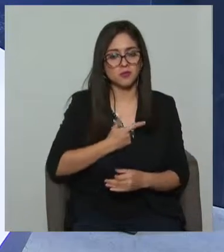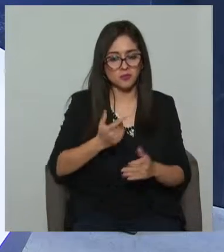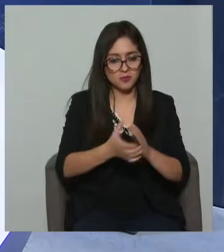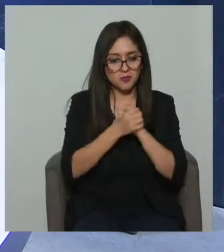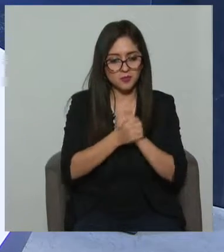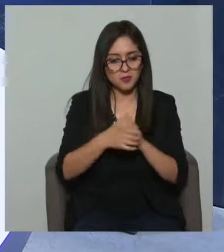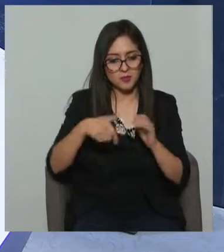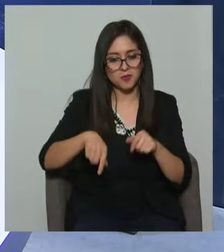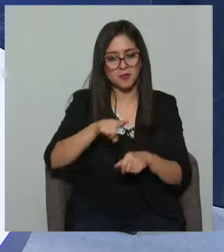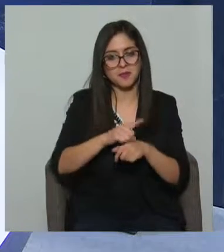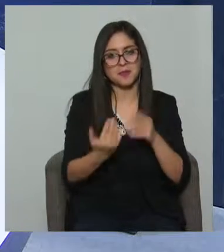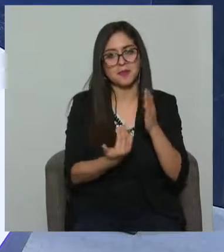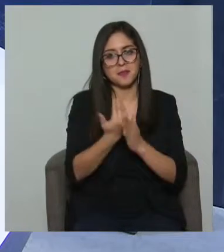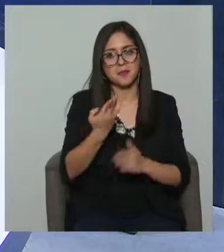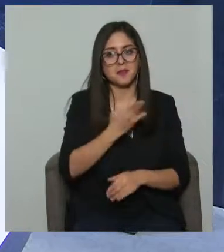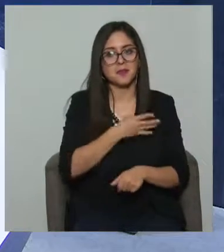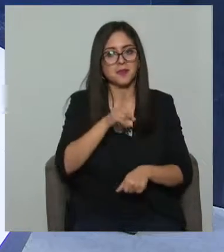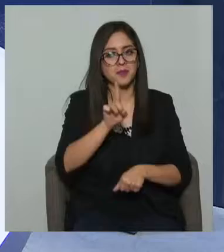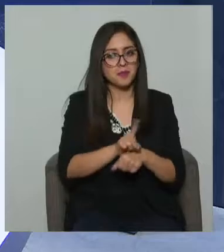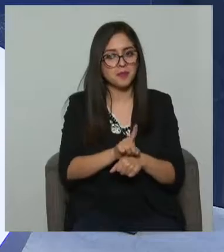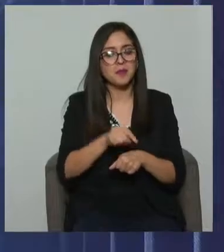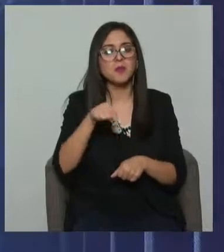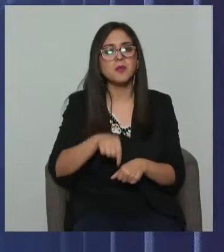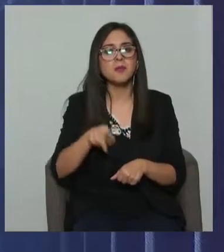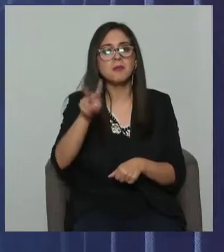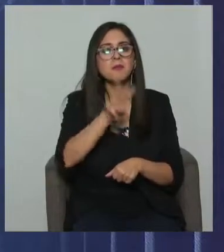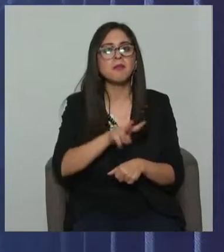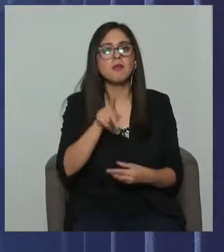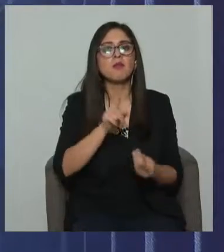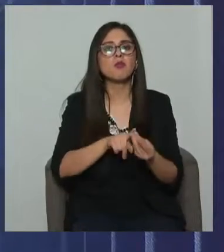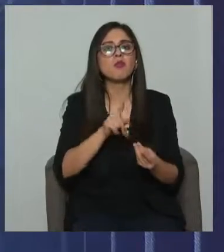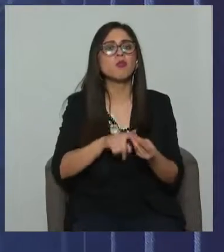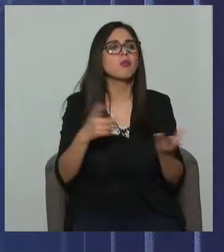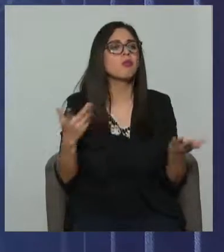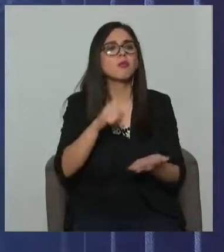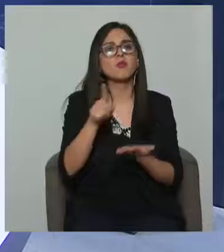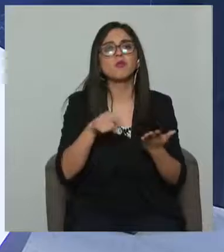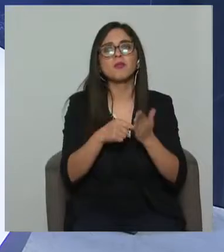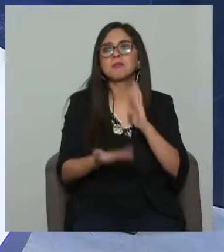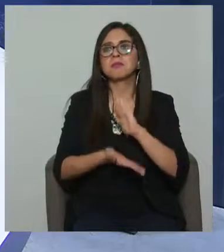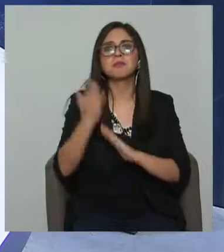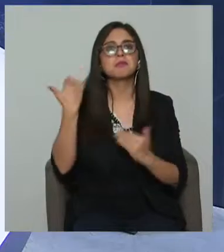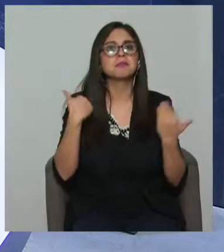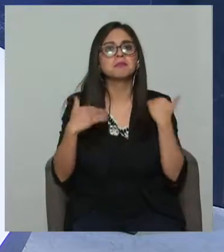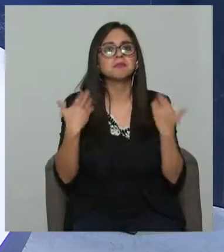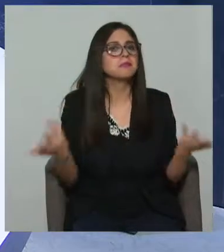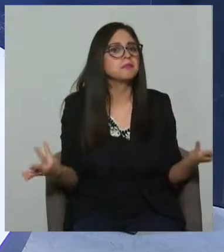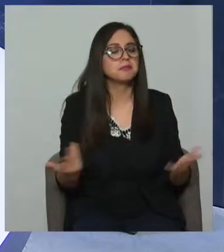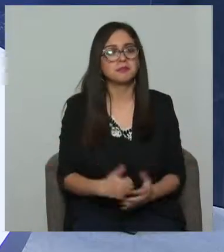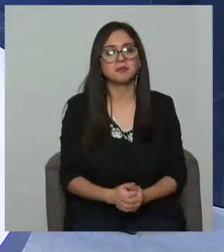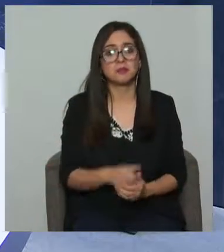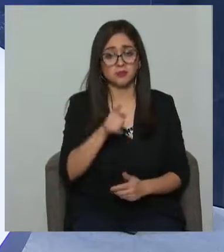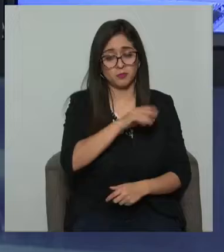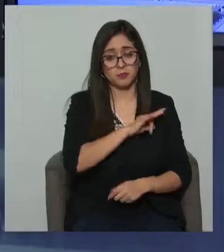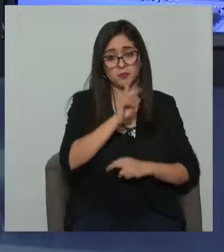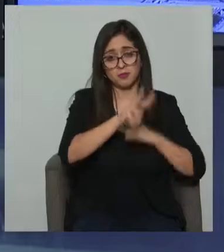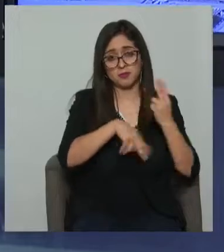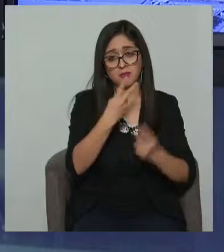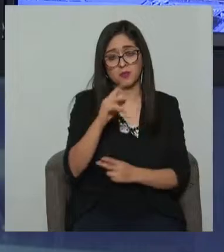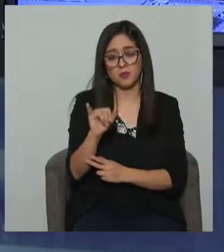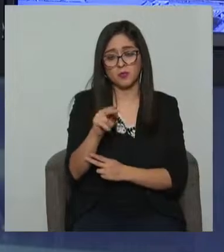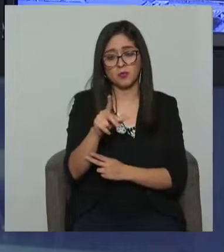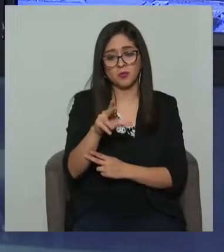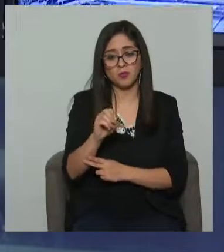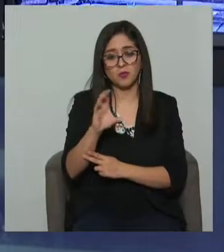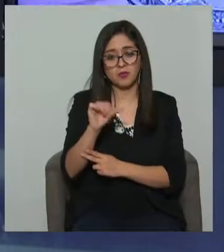gusto. ¿Qué tal, Buenos Mariana? días, pues ya es viernes, ¿a dónde nos quieres llevar? Cuéntanos. Pues ya pueden ir al Teatro Julio Castillo a las 5 de la